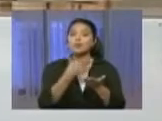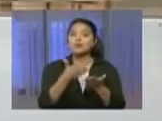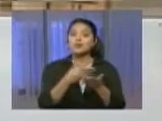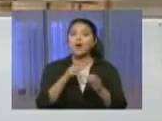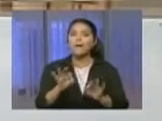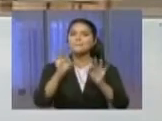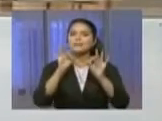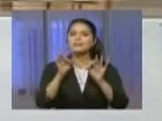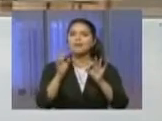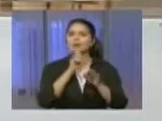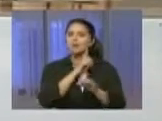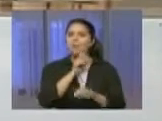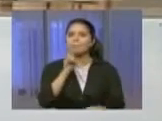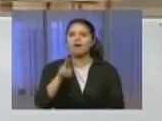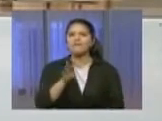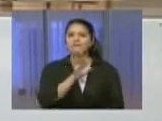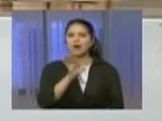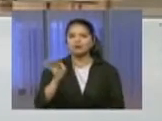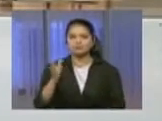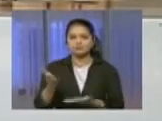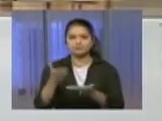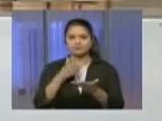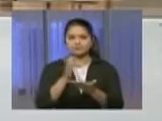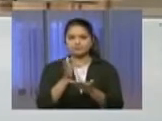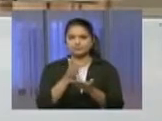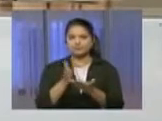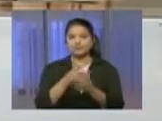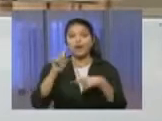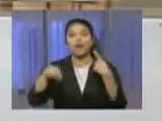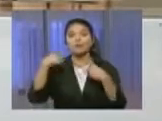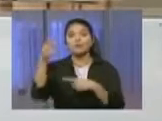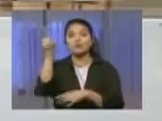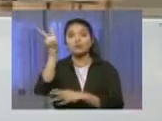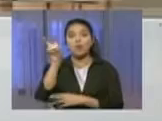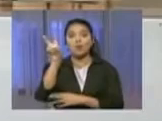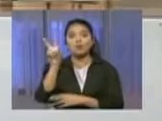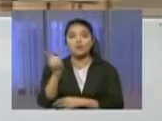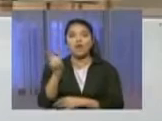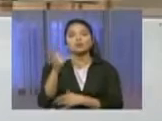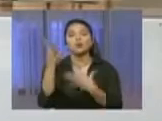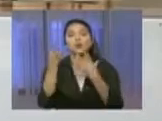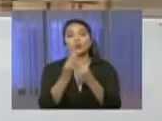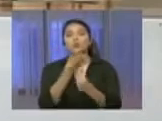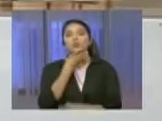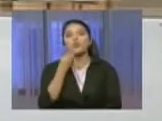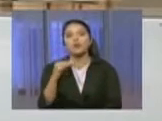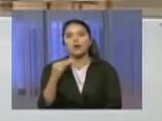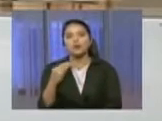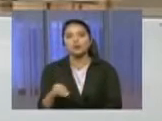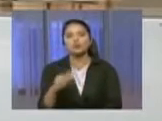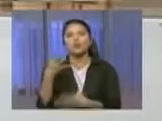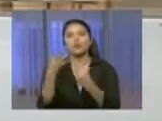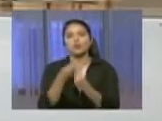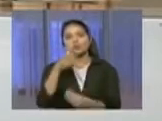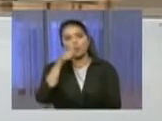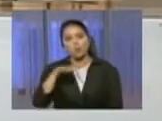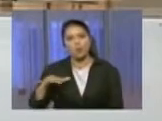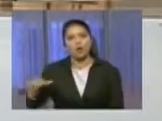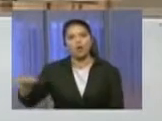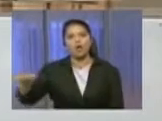ser bautizado el próximo viernes junto a la juventud junto al pueblo